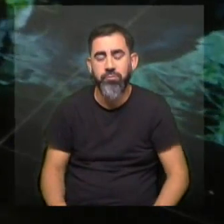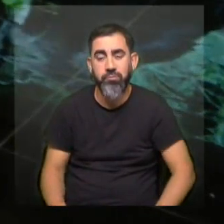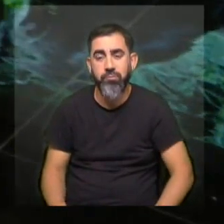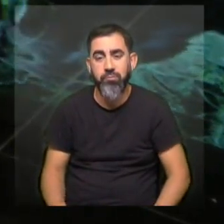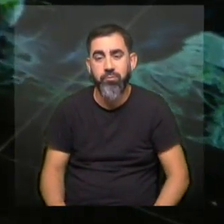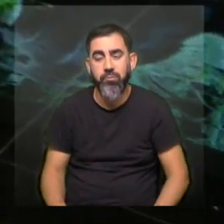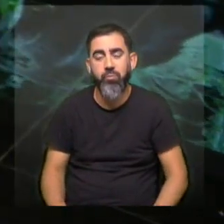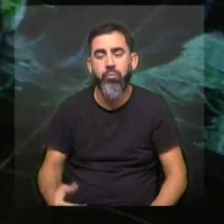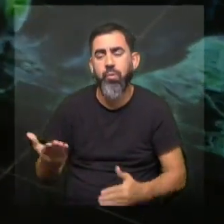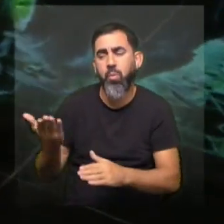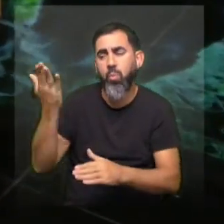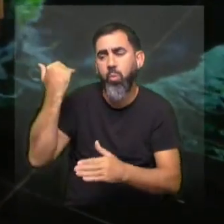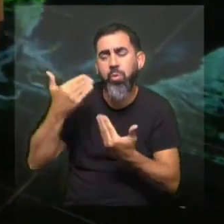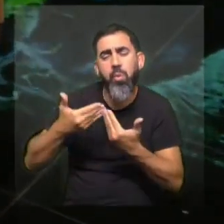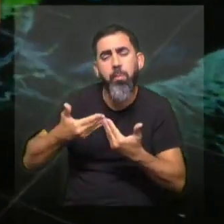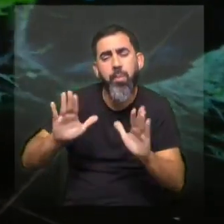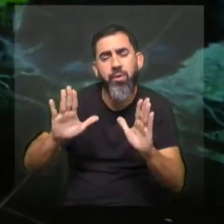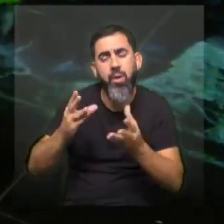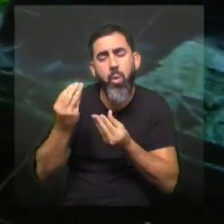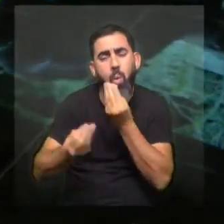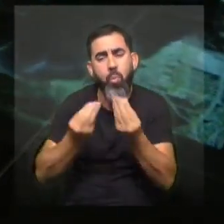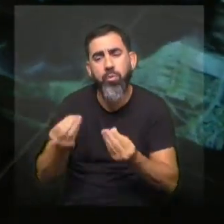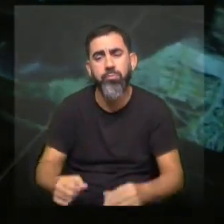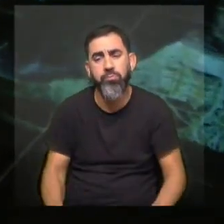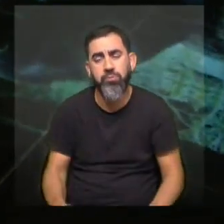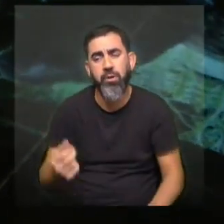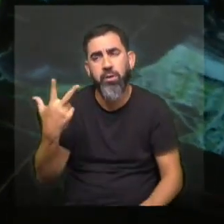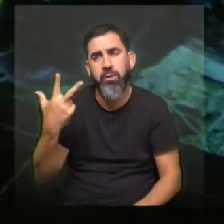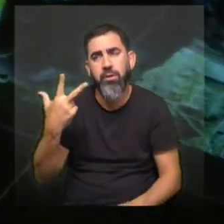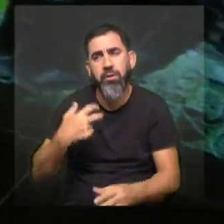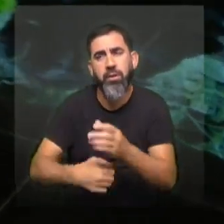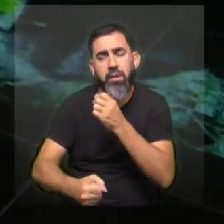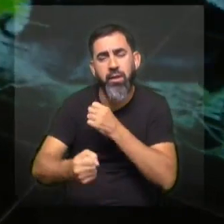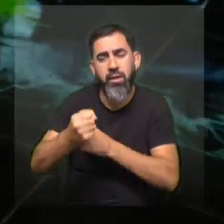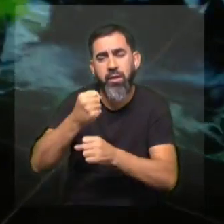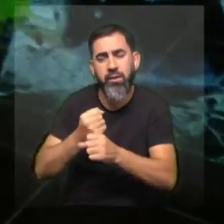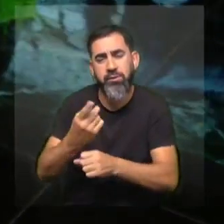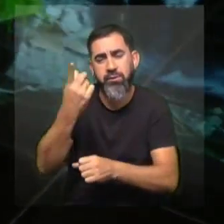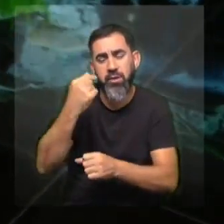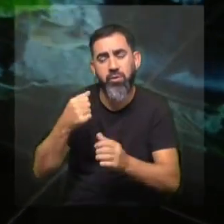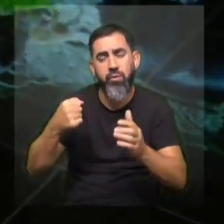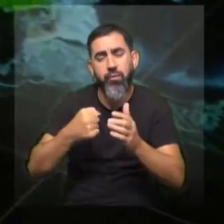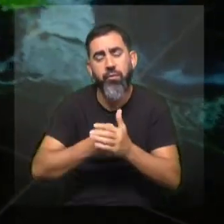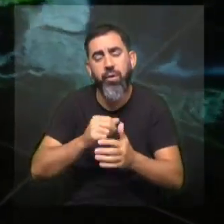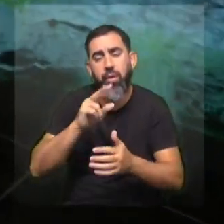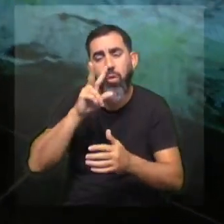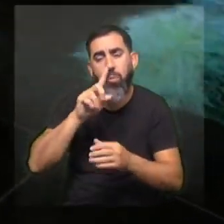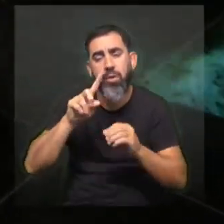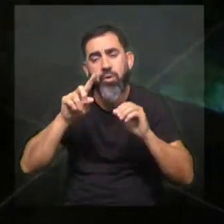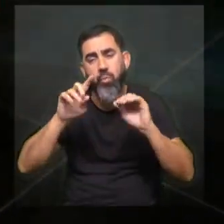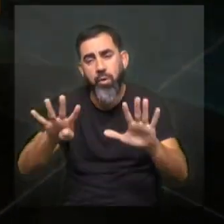¿Cuánto hace que empezaron con el fototrampeo y cómo? Hace 3 años más o menos, a fines del 2019.